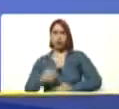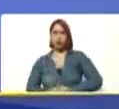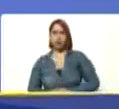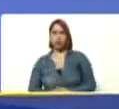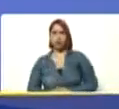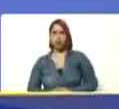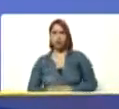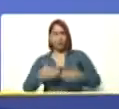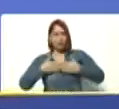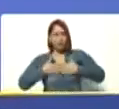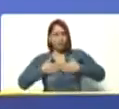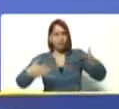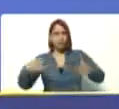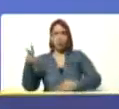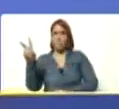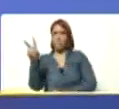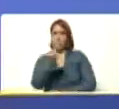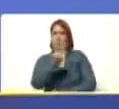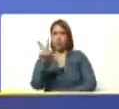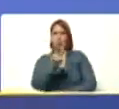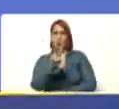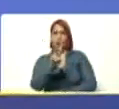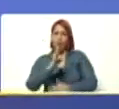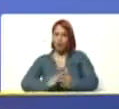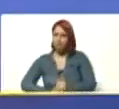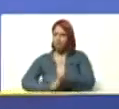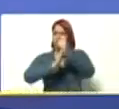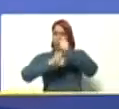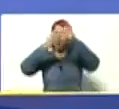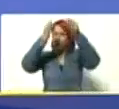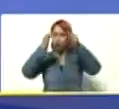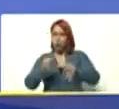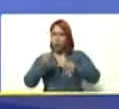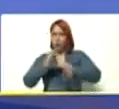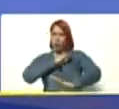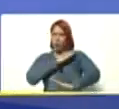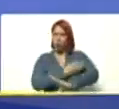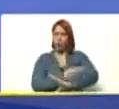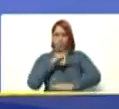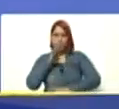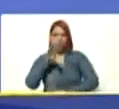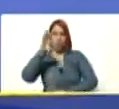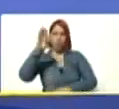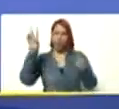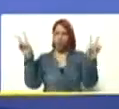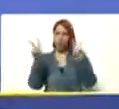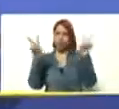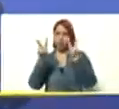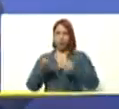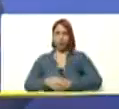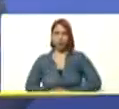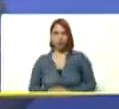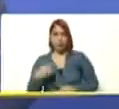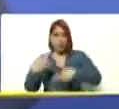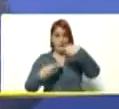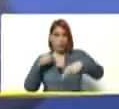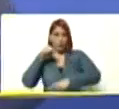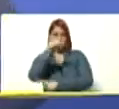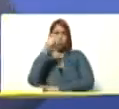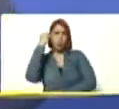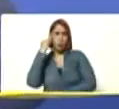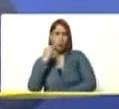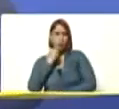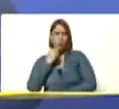le garantizan a Venezuela un liderazgo firme de futuro victorioso para la revolución